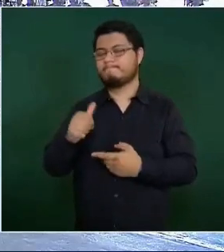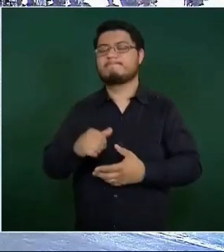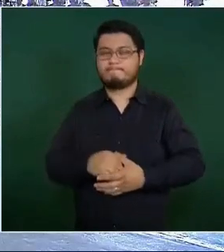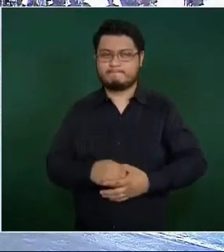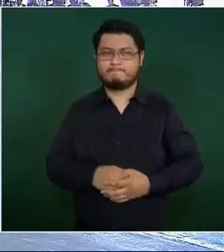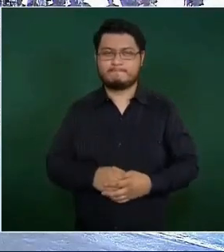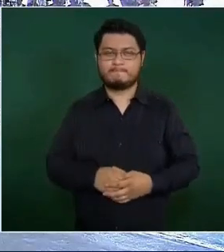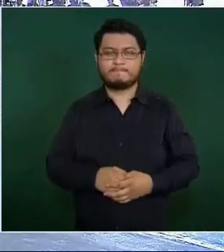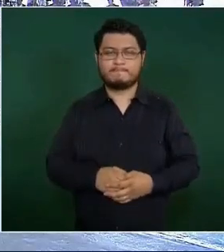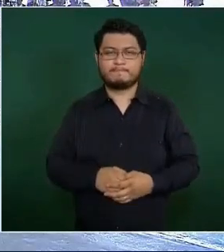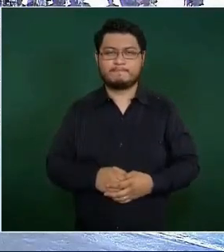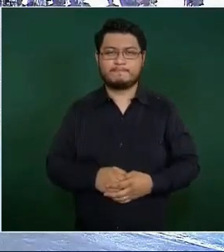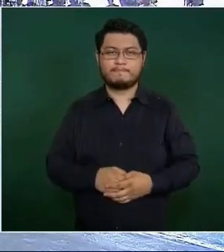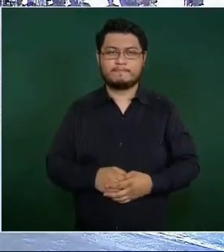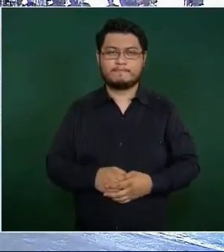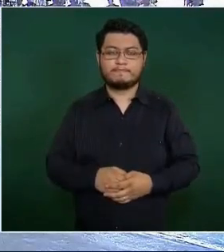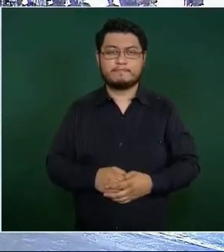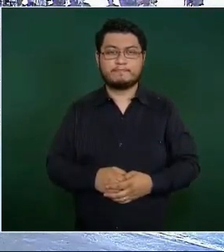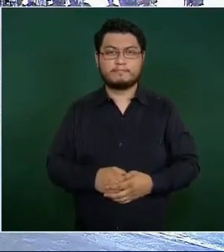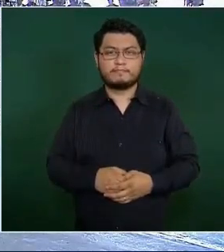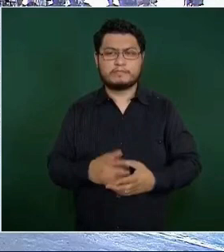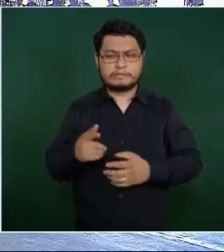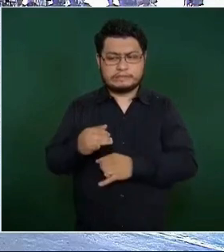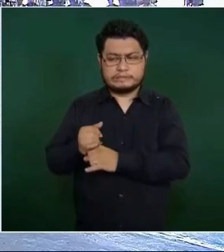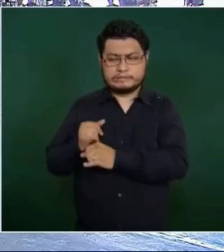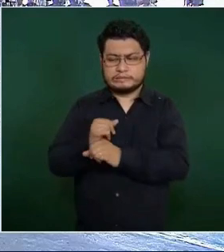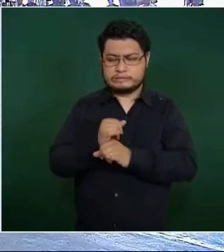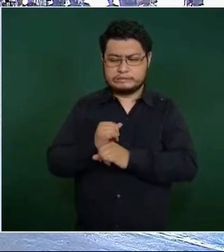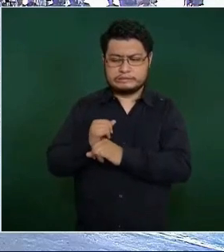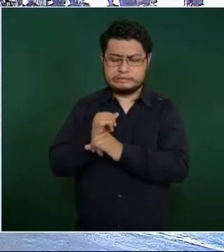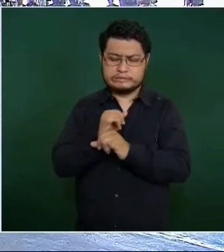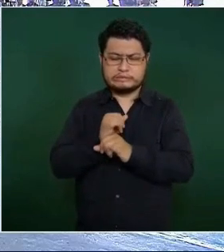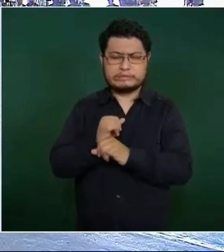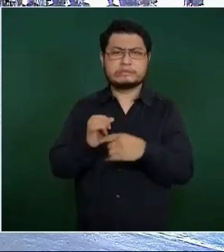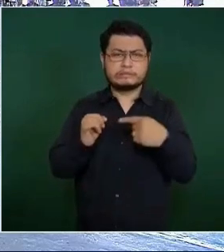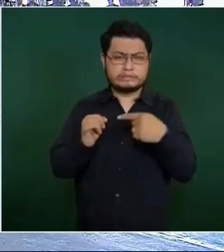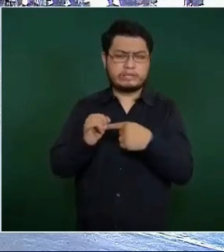y una investigadora Pechar,